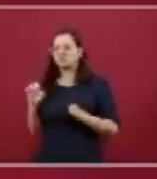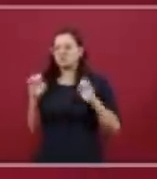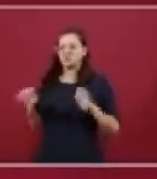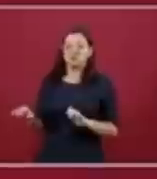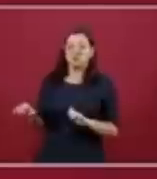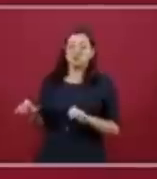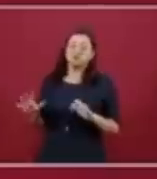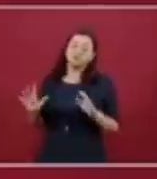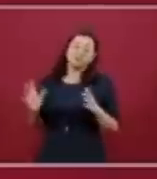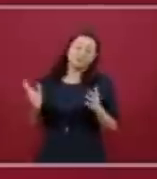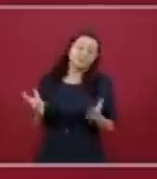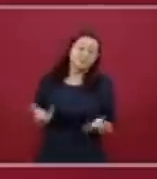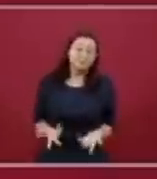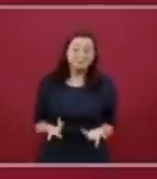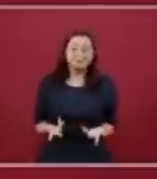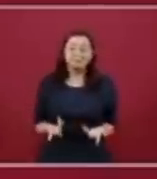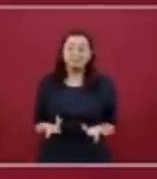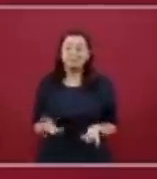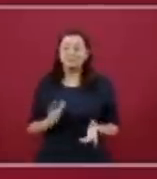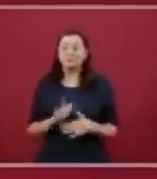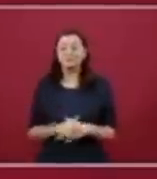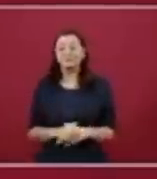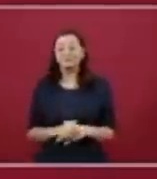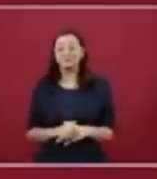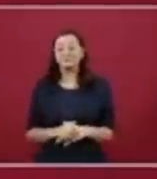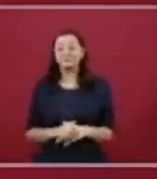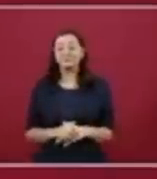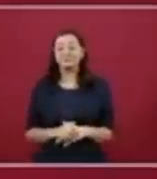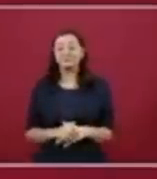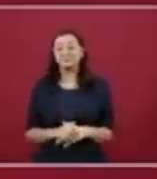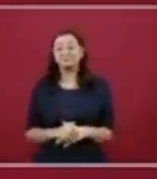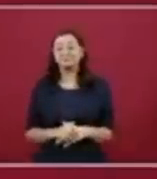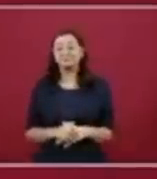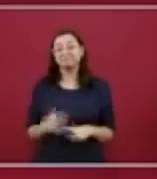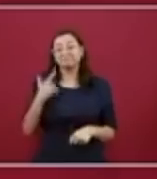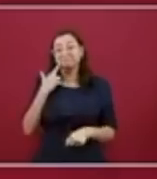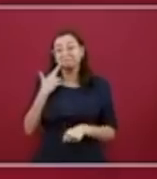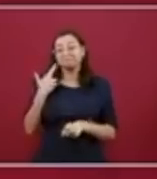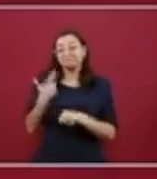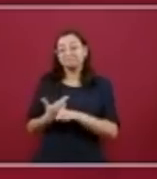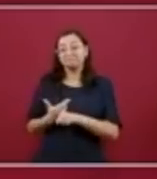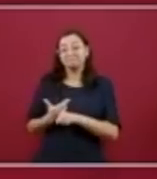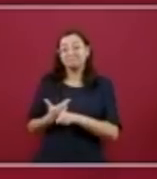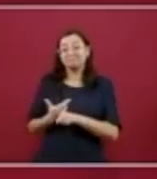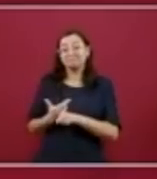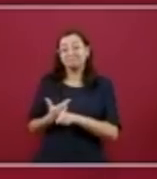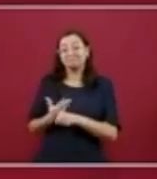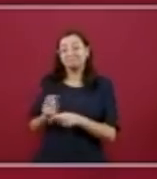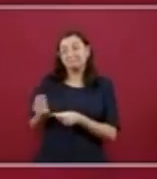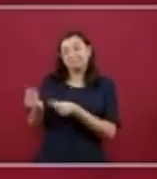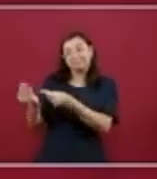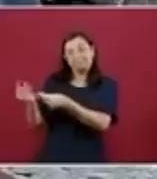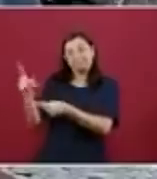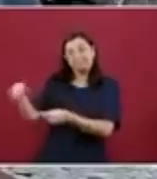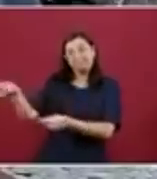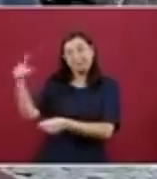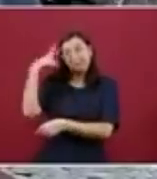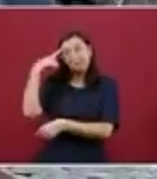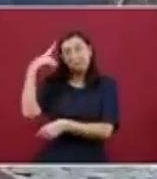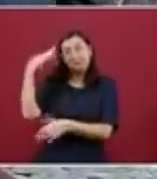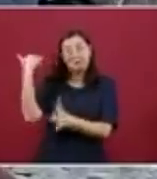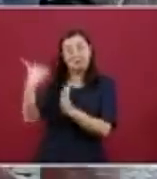es un asunto pues de irresponsabilidad y de falta de conciencia.